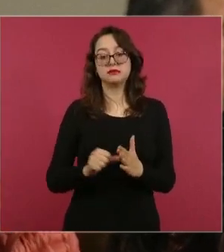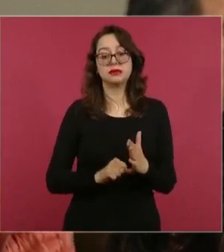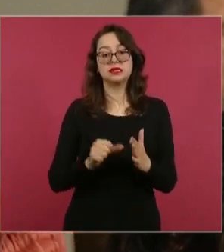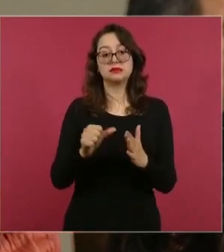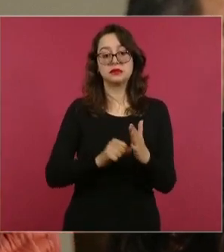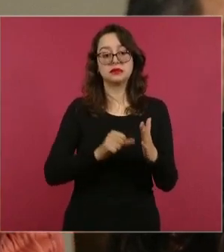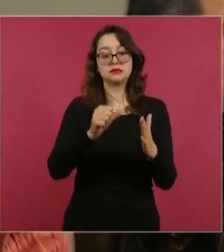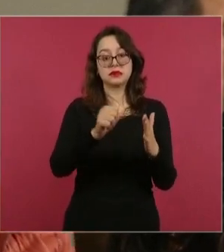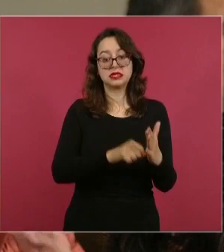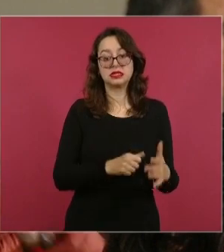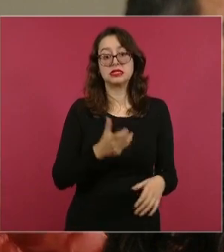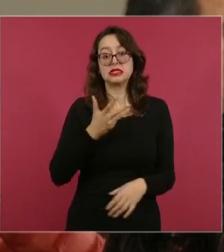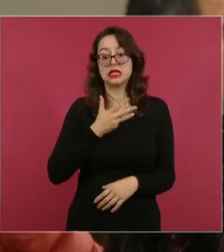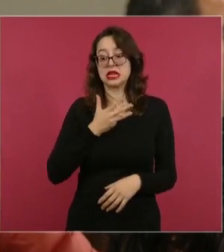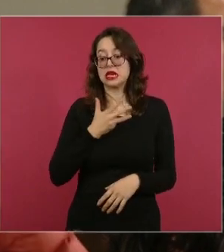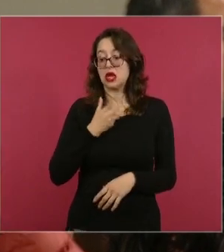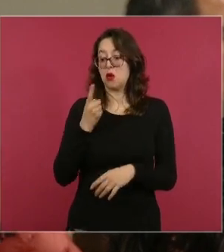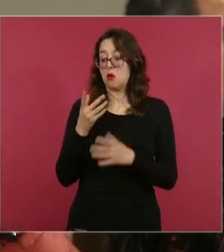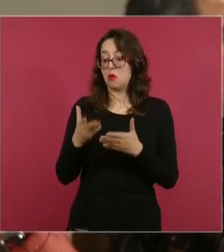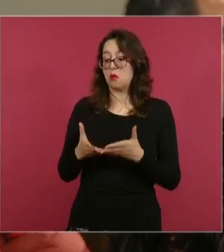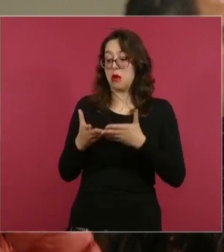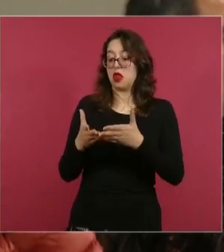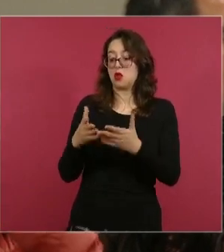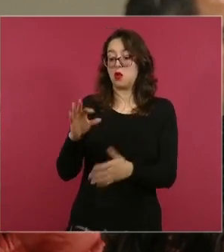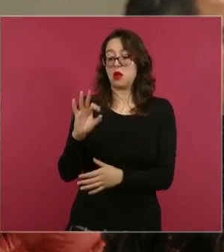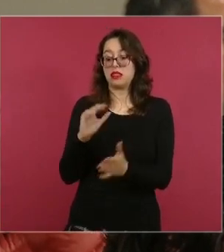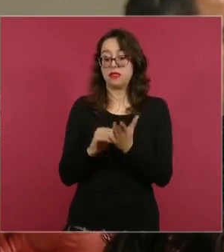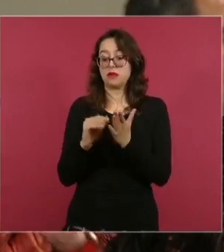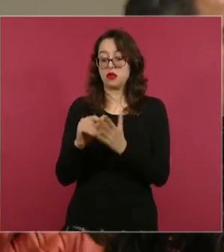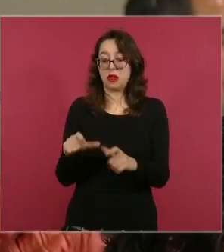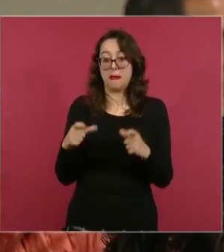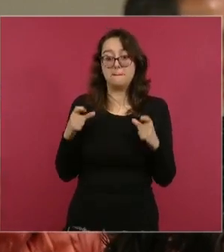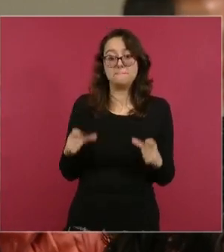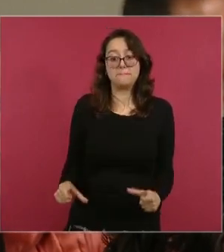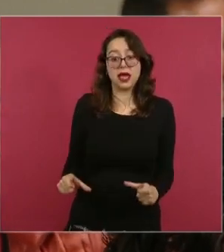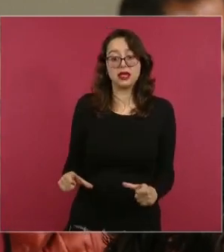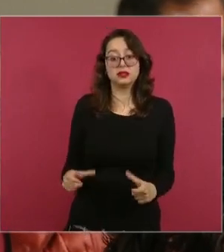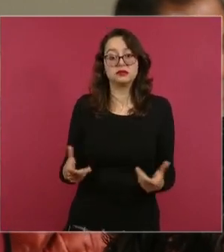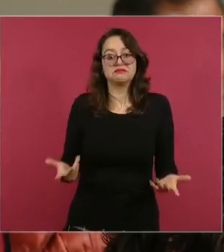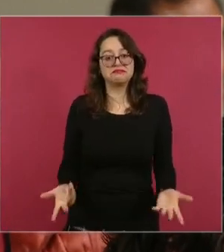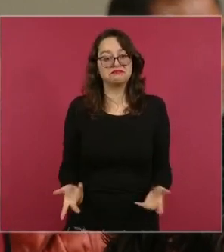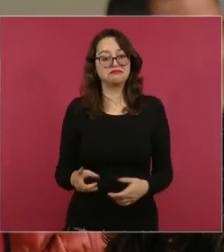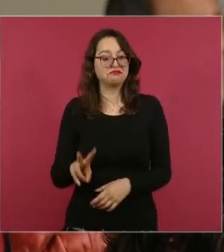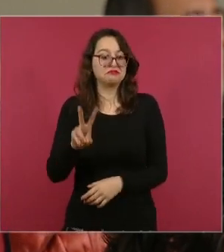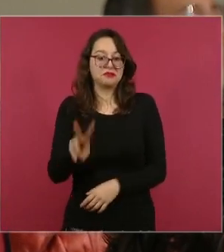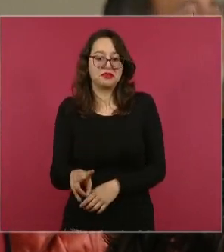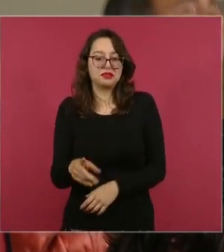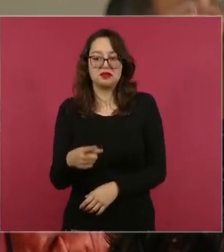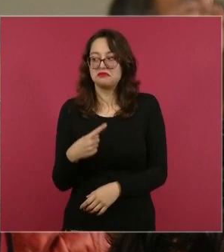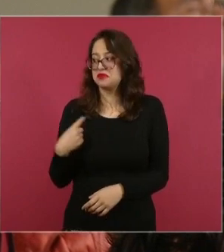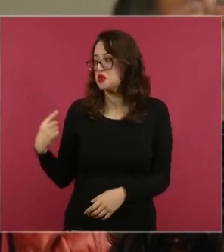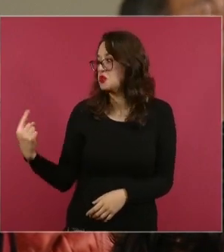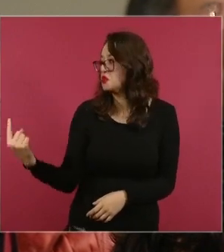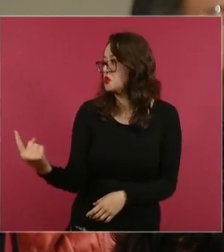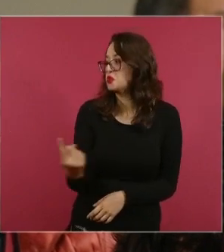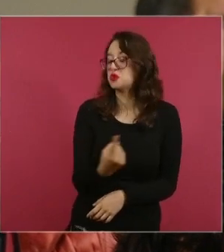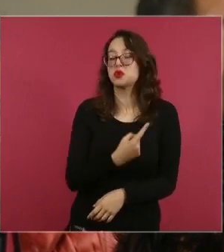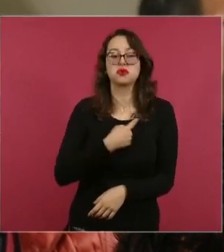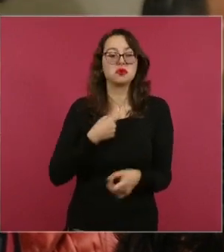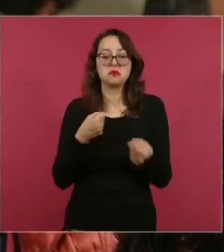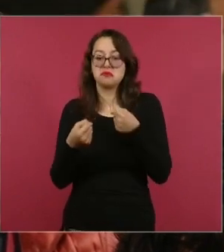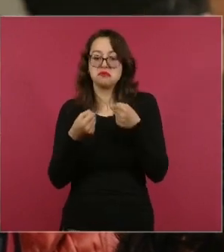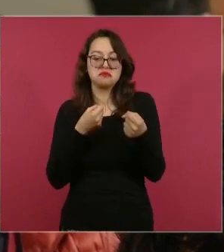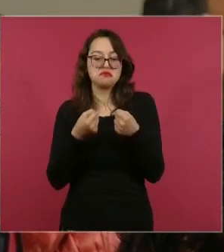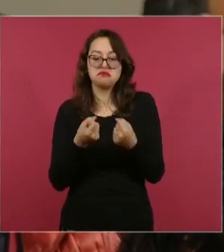40 millones de pesos mexicanos un reportero como nosotros los aquí presentes con un salario